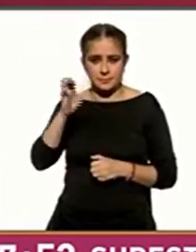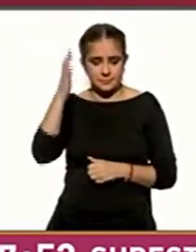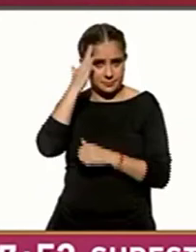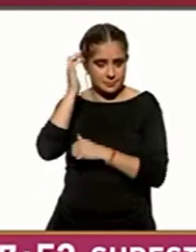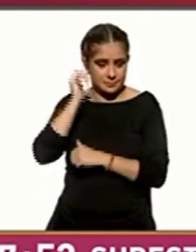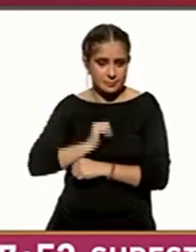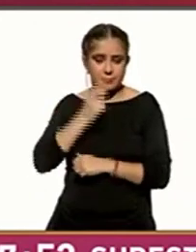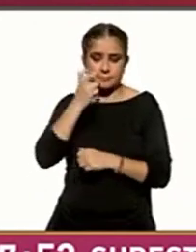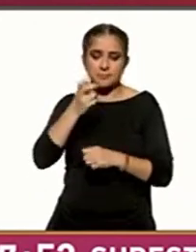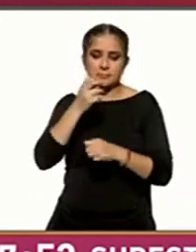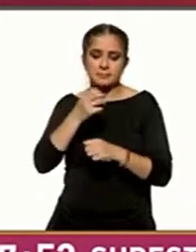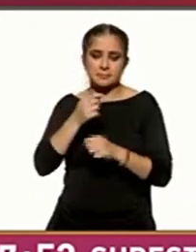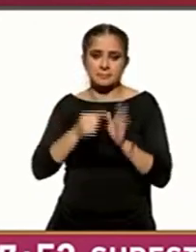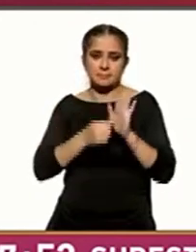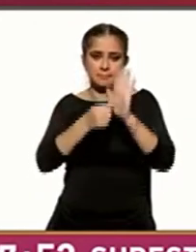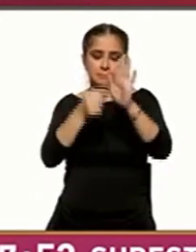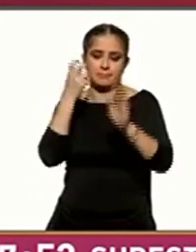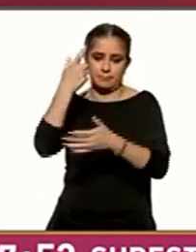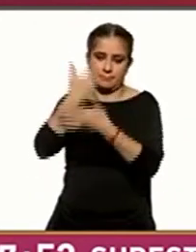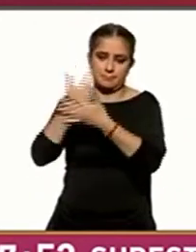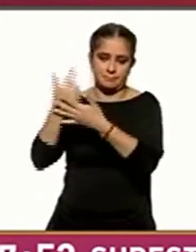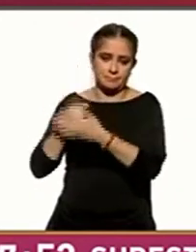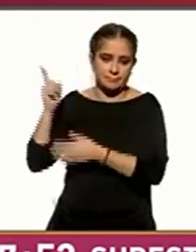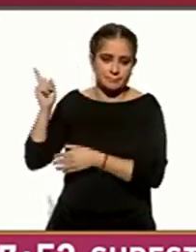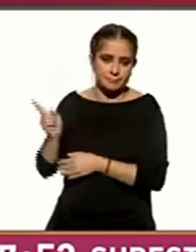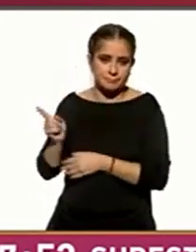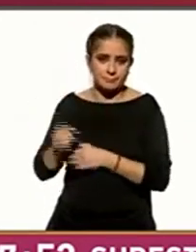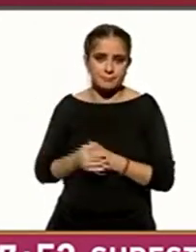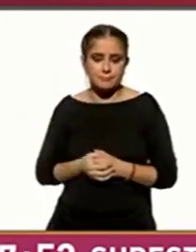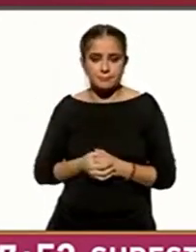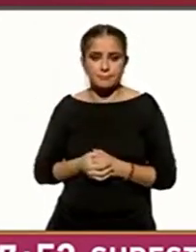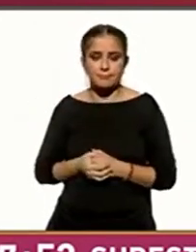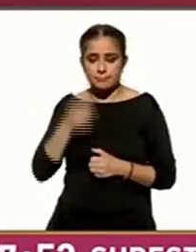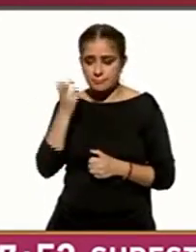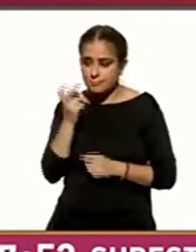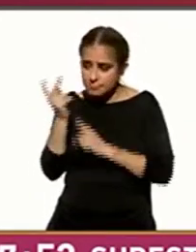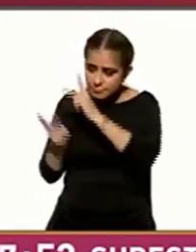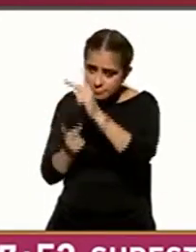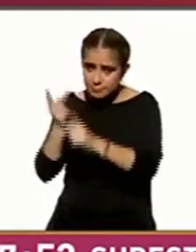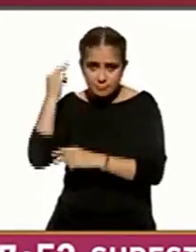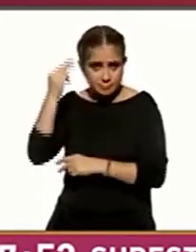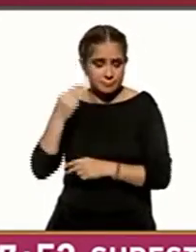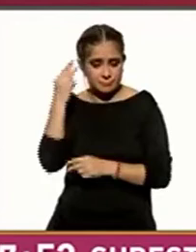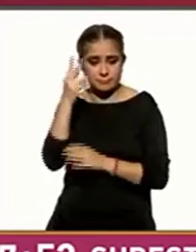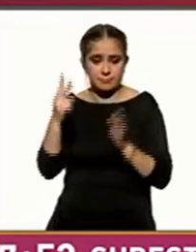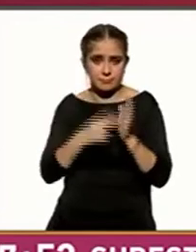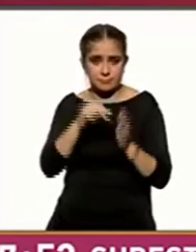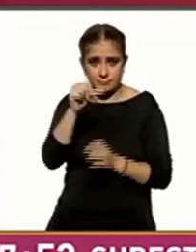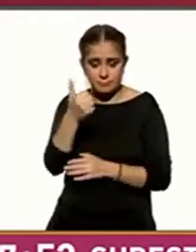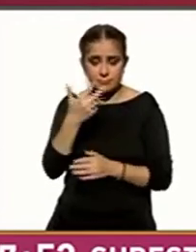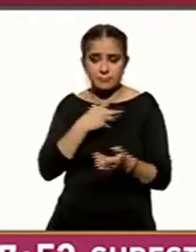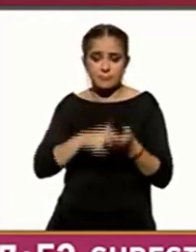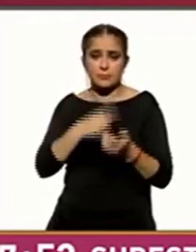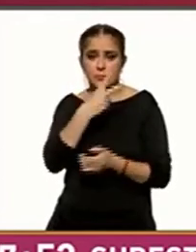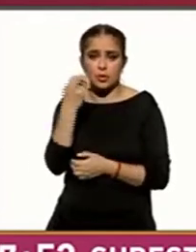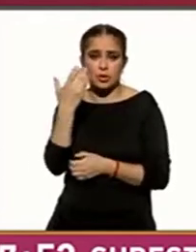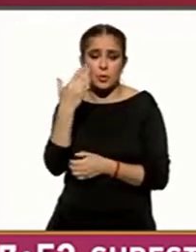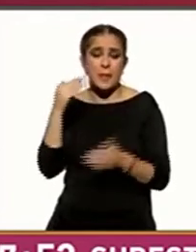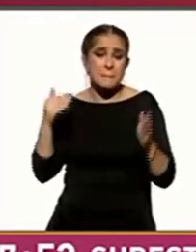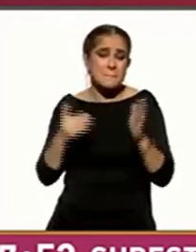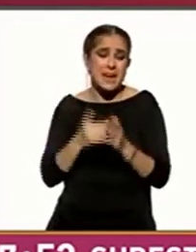según datos oficiales, han entrado desde que se hizo esta medición, marzo de 2011, 250,000